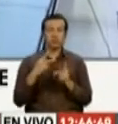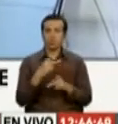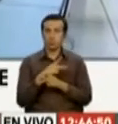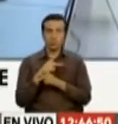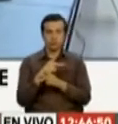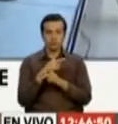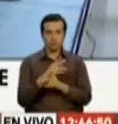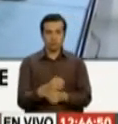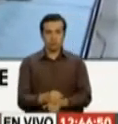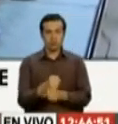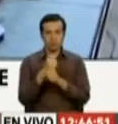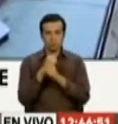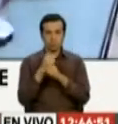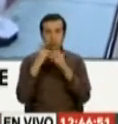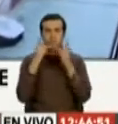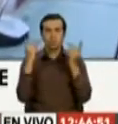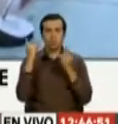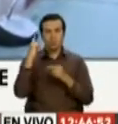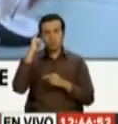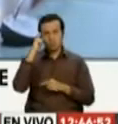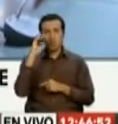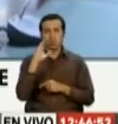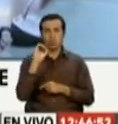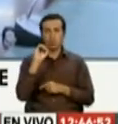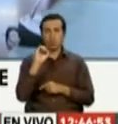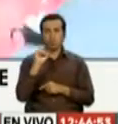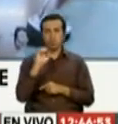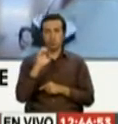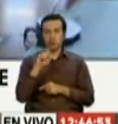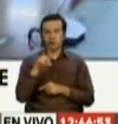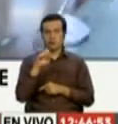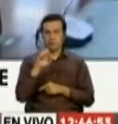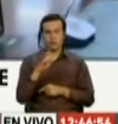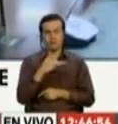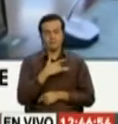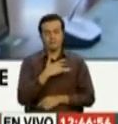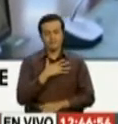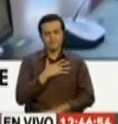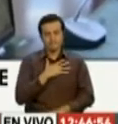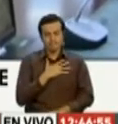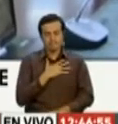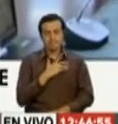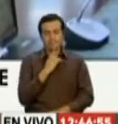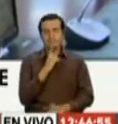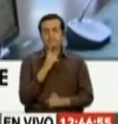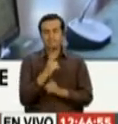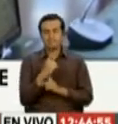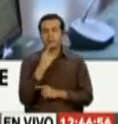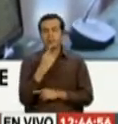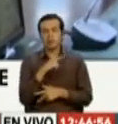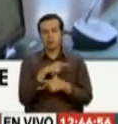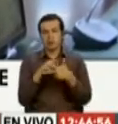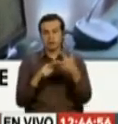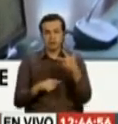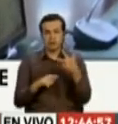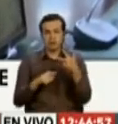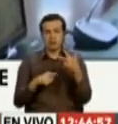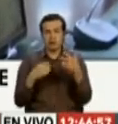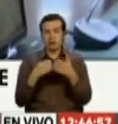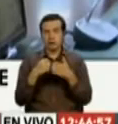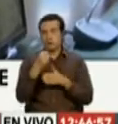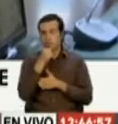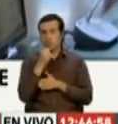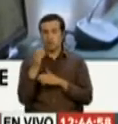Consejo de Seguridad Pública del Estado, COSEPE, y donde lamentablemente se confirma y se ratifica el fallecimiento del